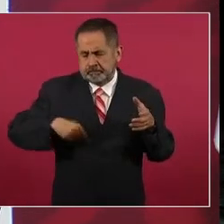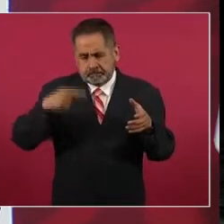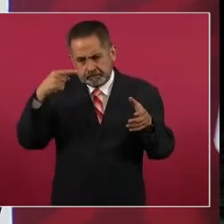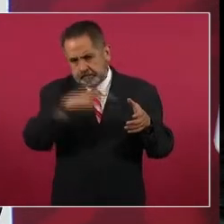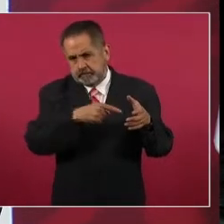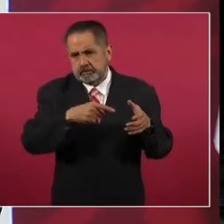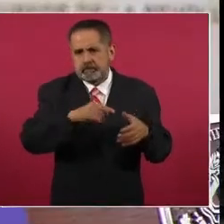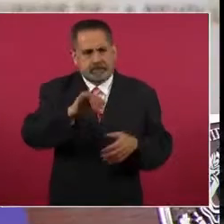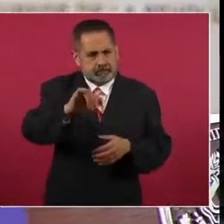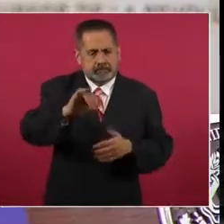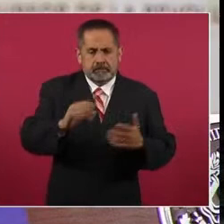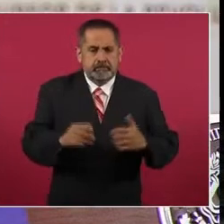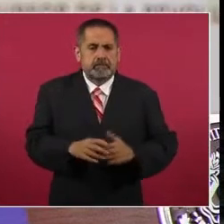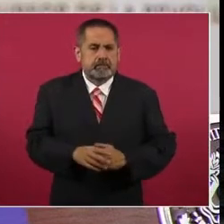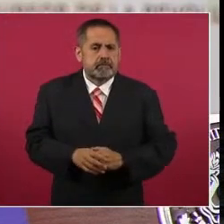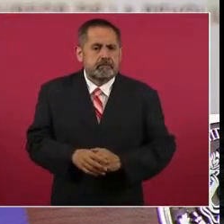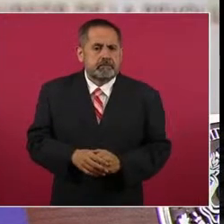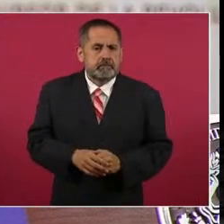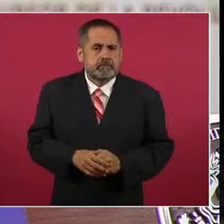como no